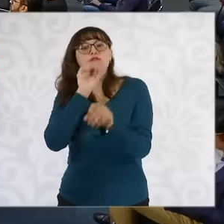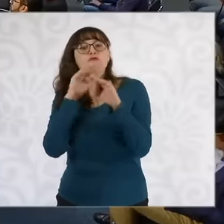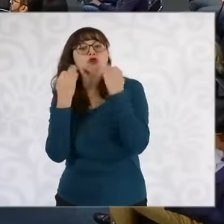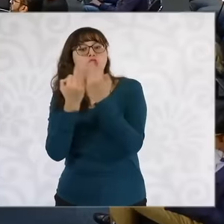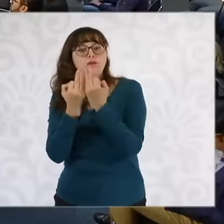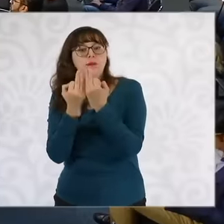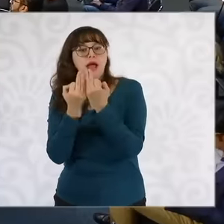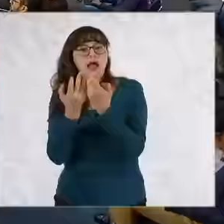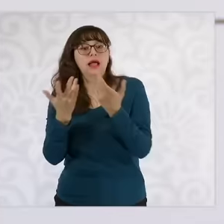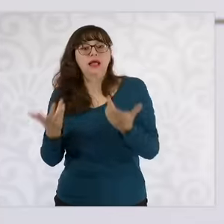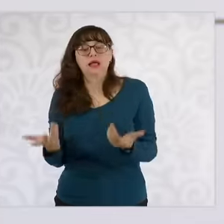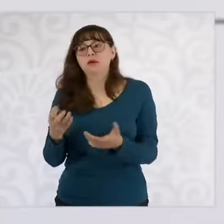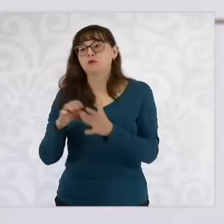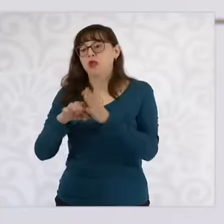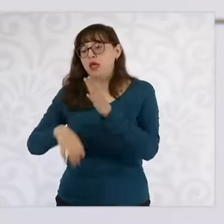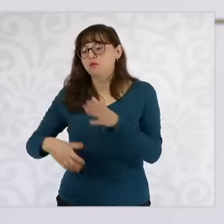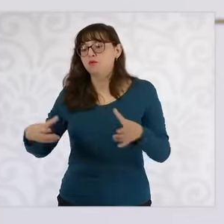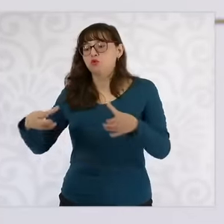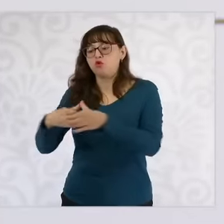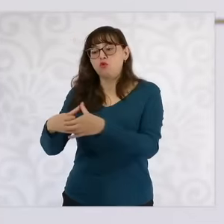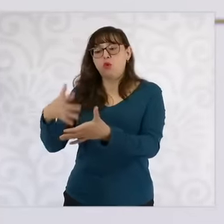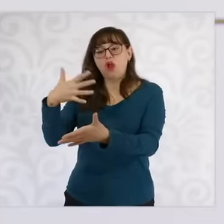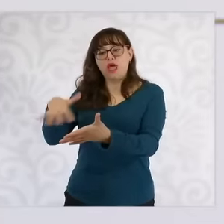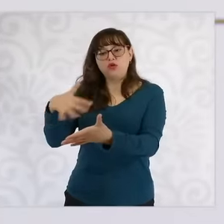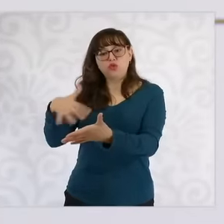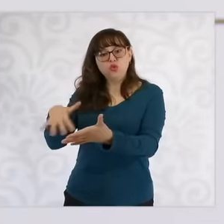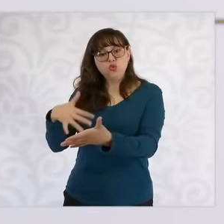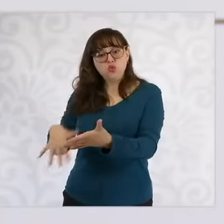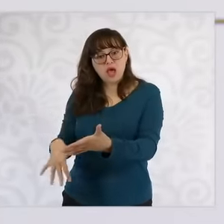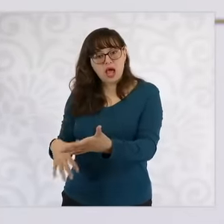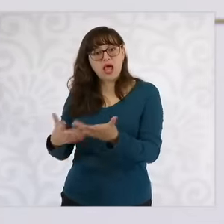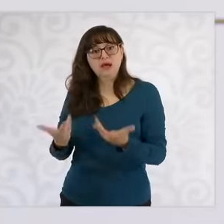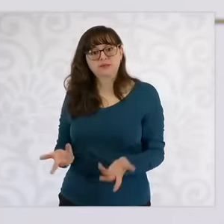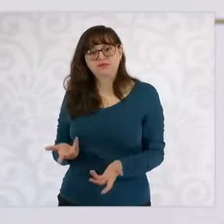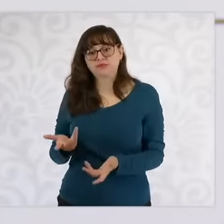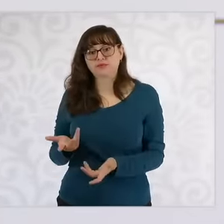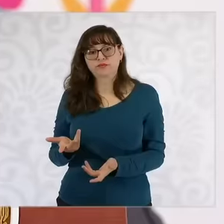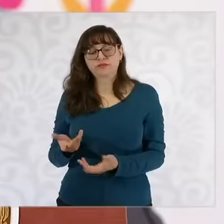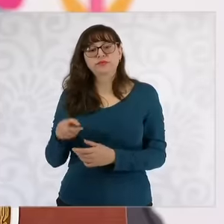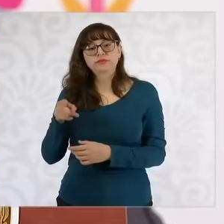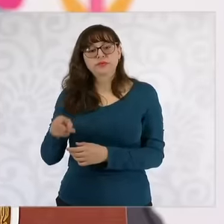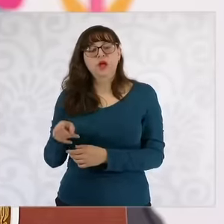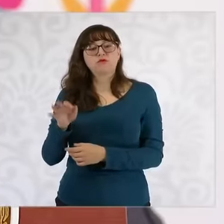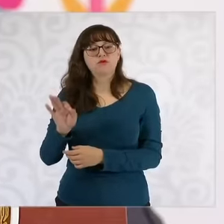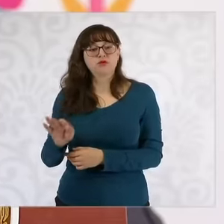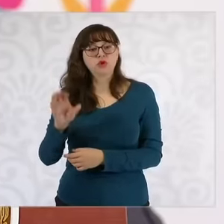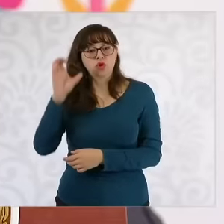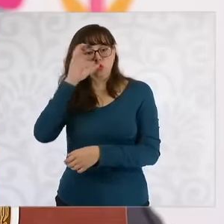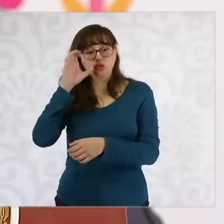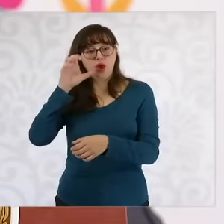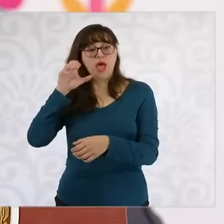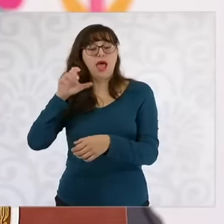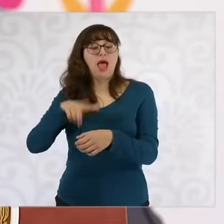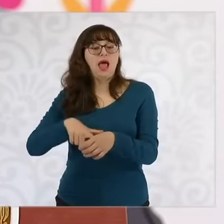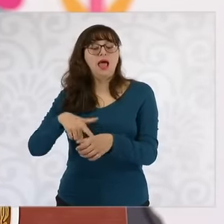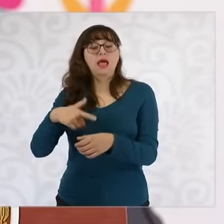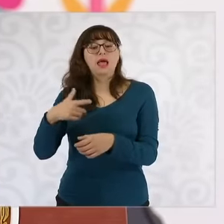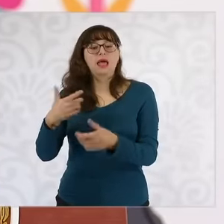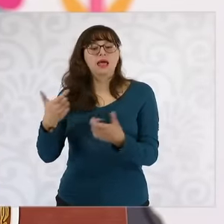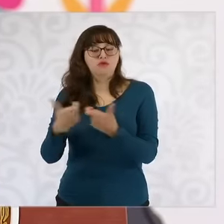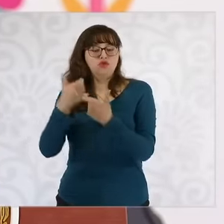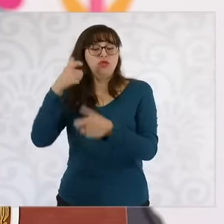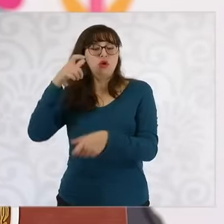con los clubes de lectura que se desarrollan con el Fondo de Cultura Económica, que vamos a impulsar de manera